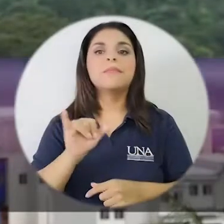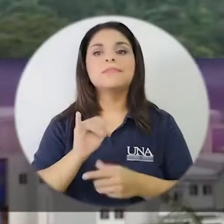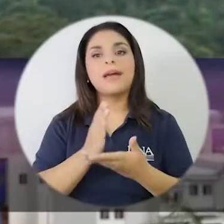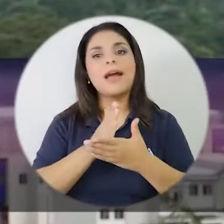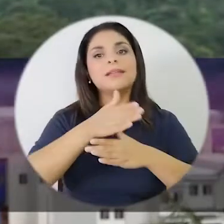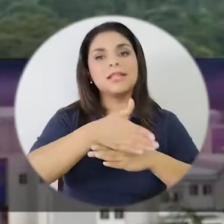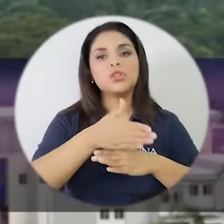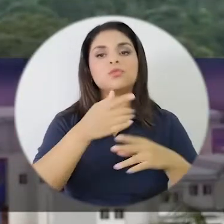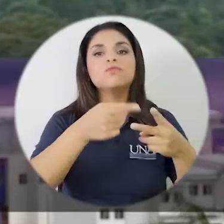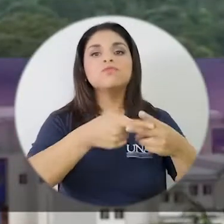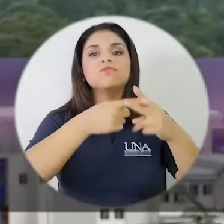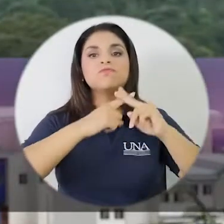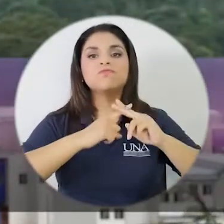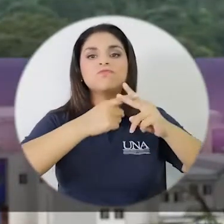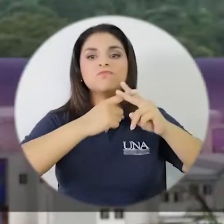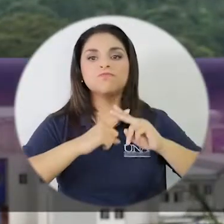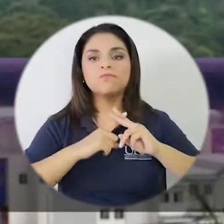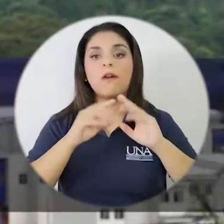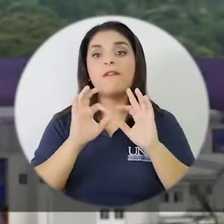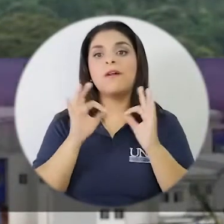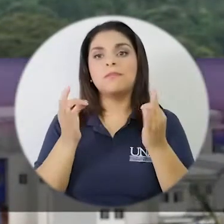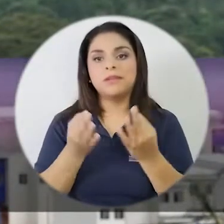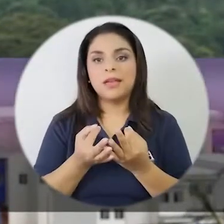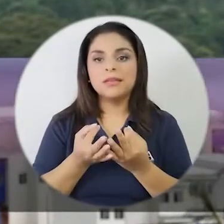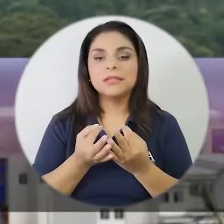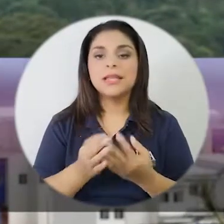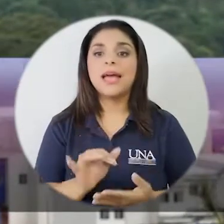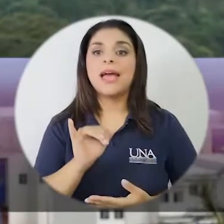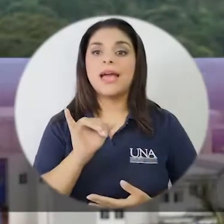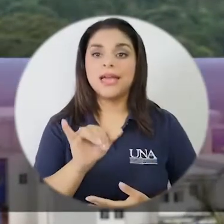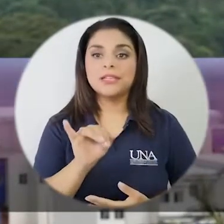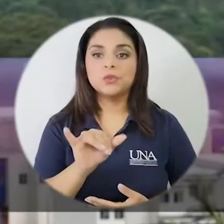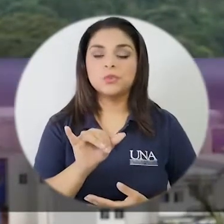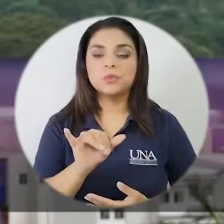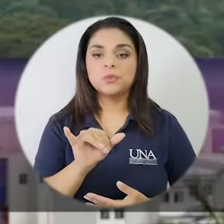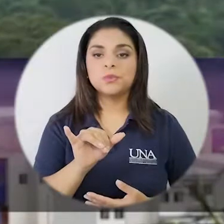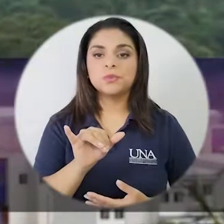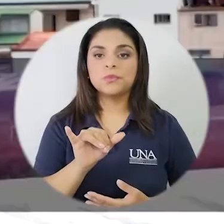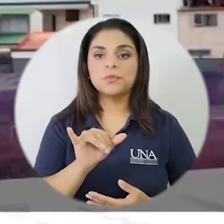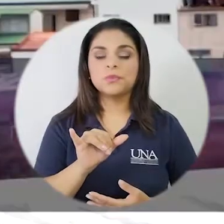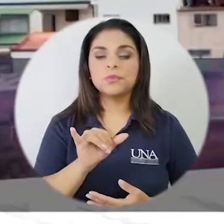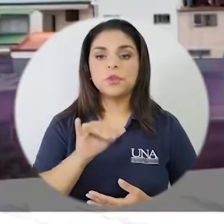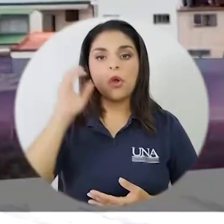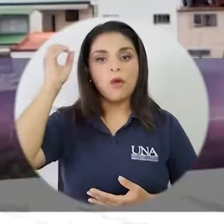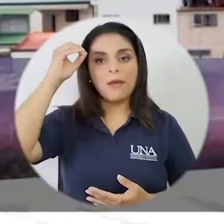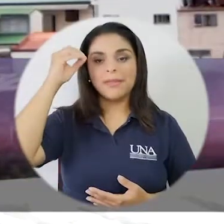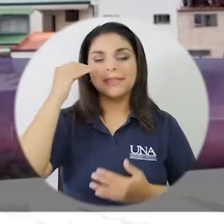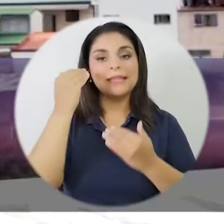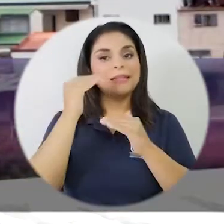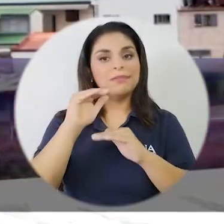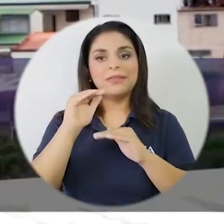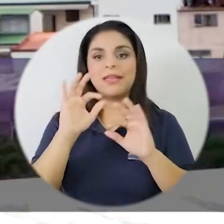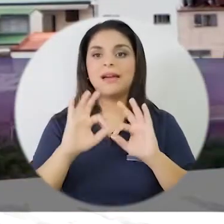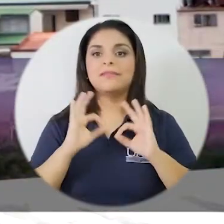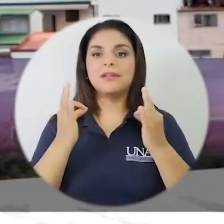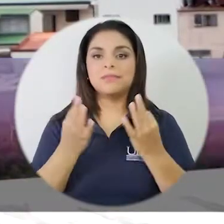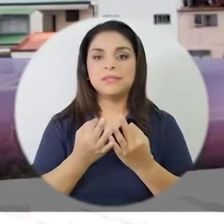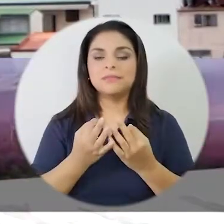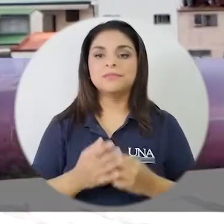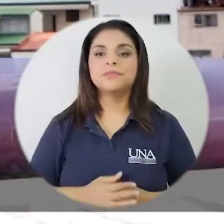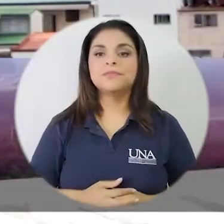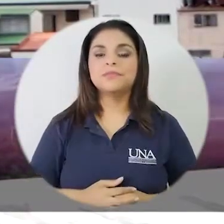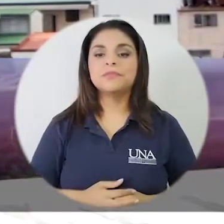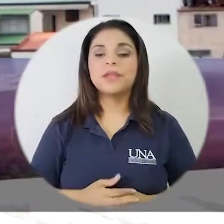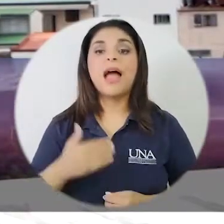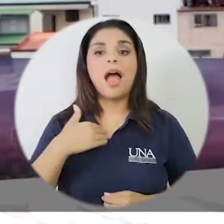acceso al financiamiento de las familias del crédito, y eso pues obviamente limita a las familias.